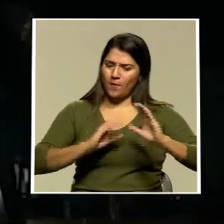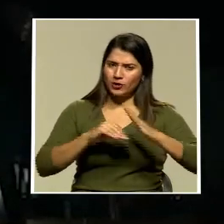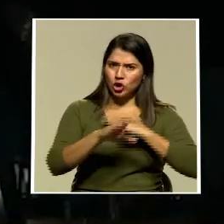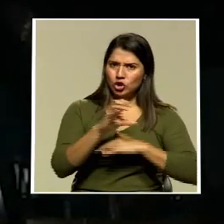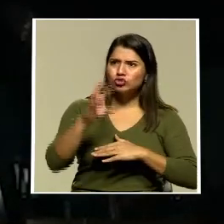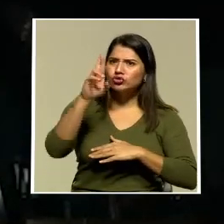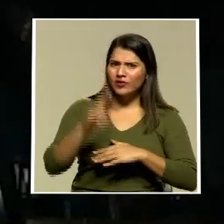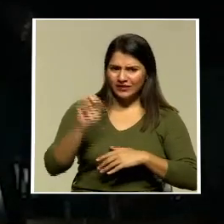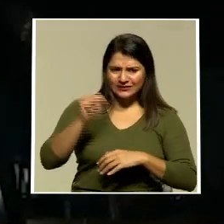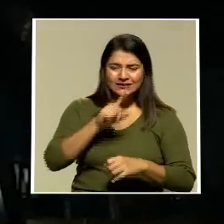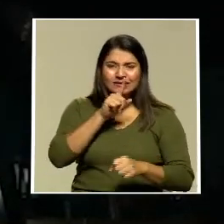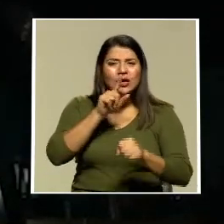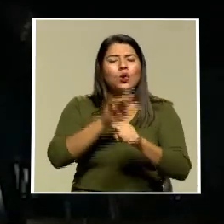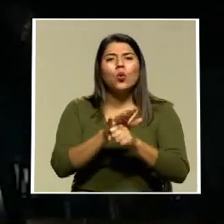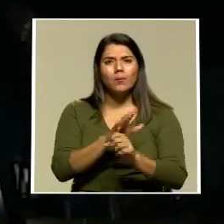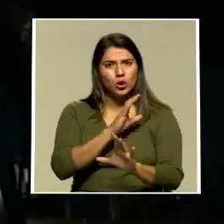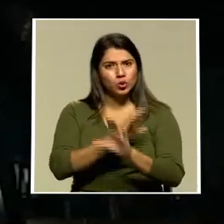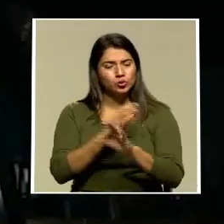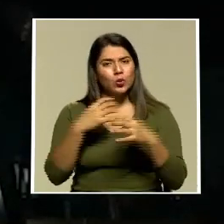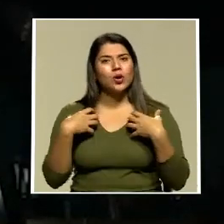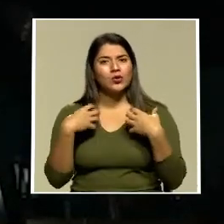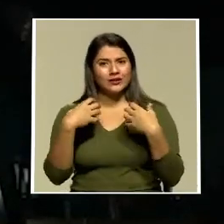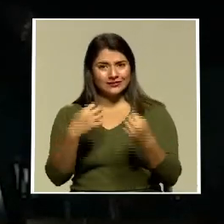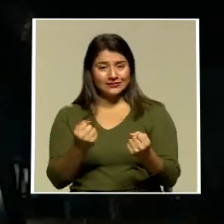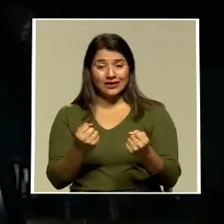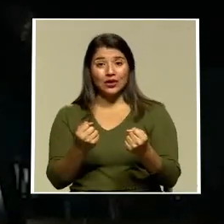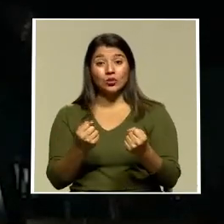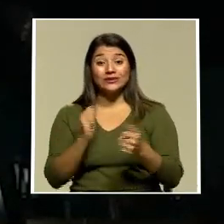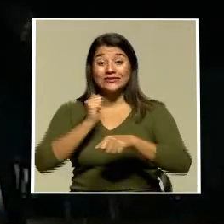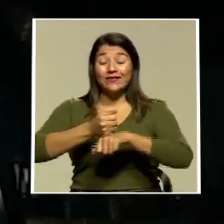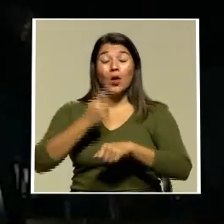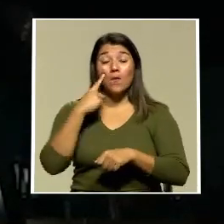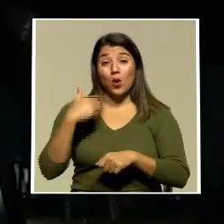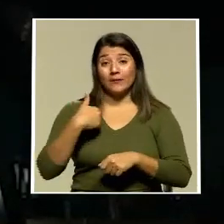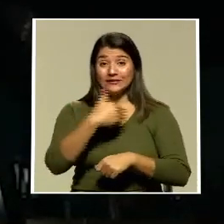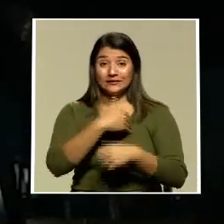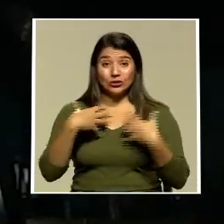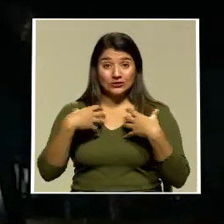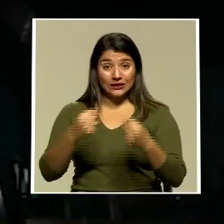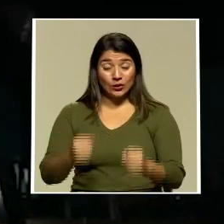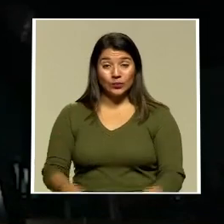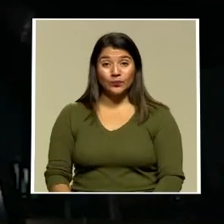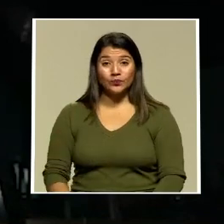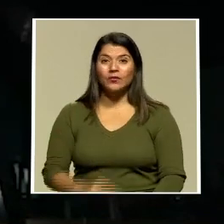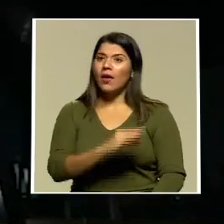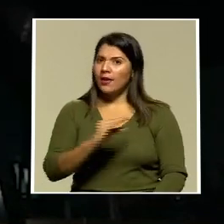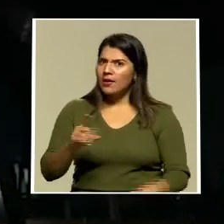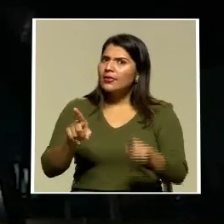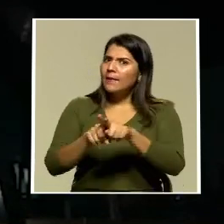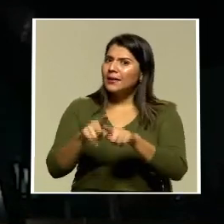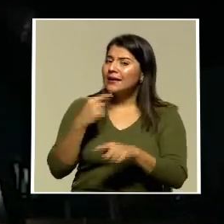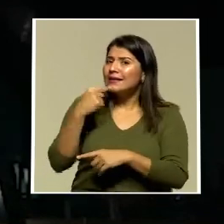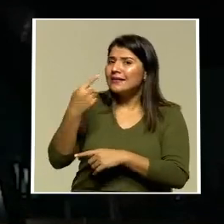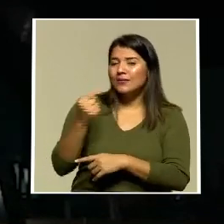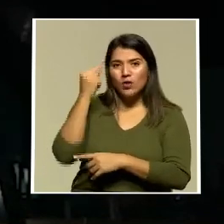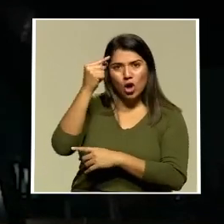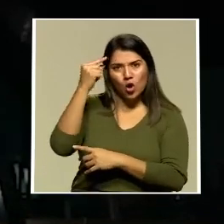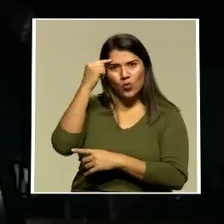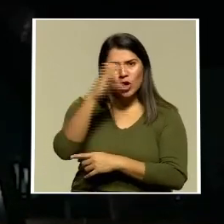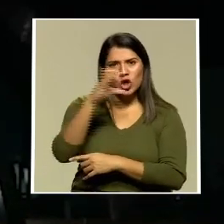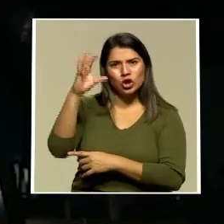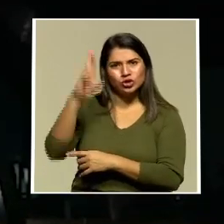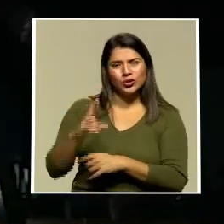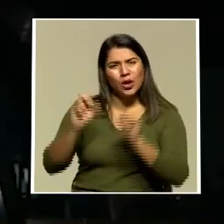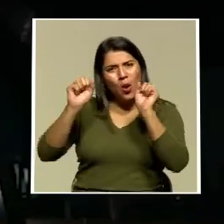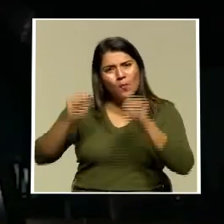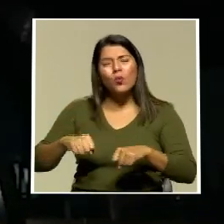cual sí cumple las medidas y protocolos emitidos por el Ministerio de Salud. También se le propuso al gobierno de Costa Rica reducir el